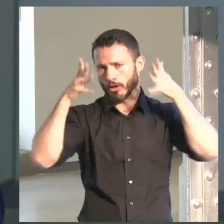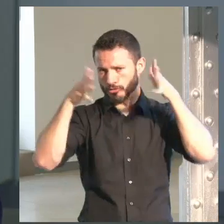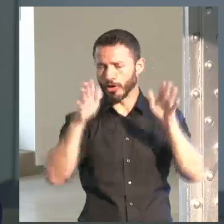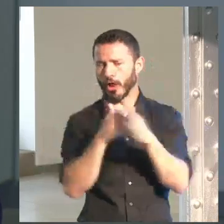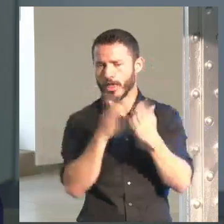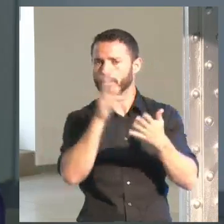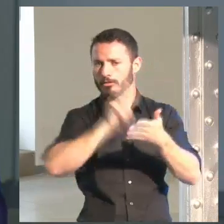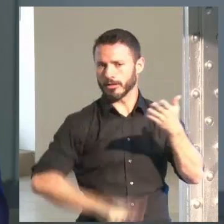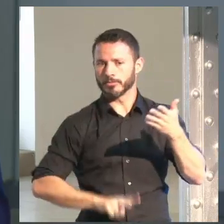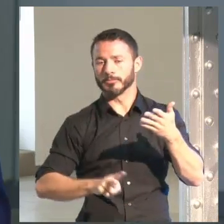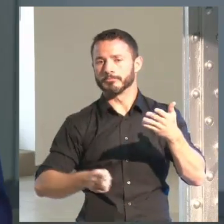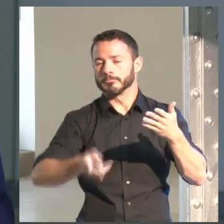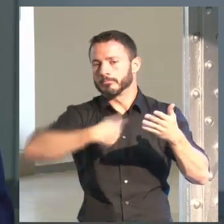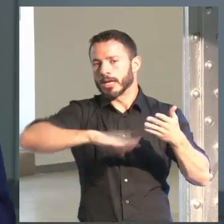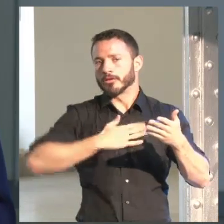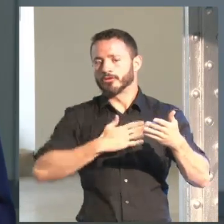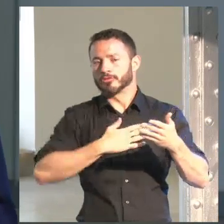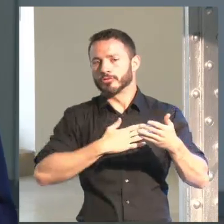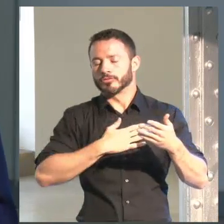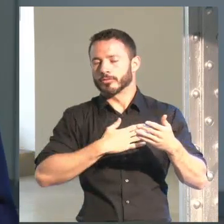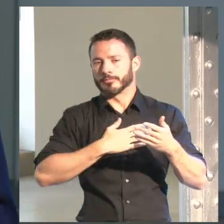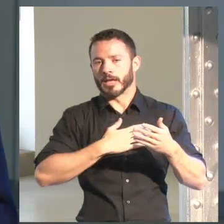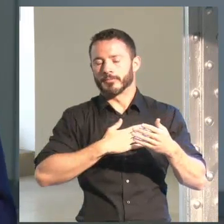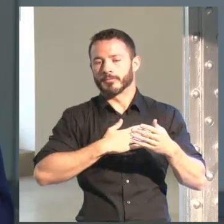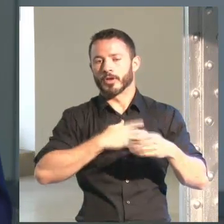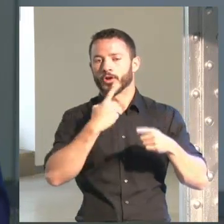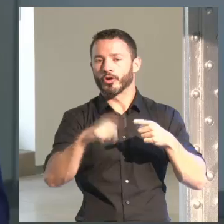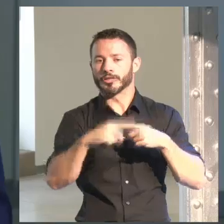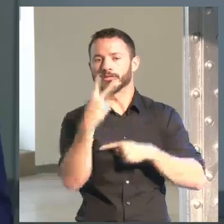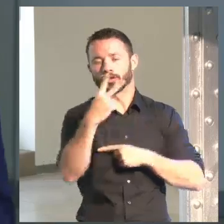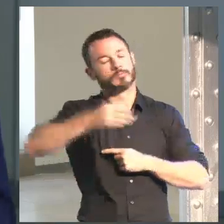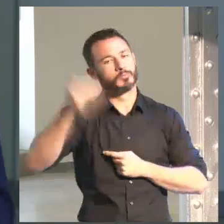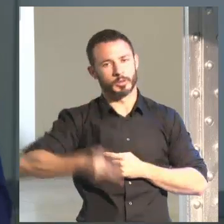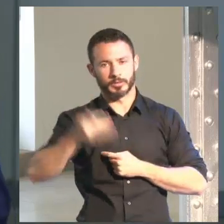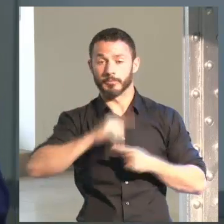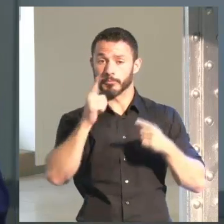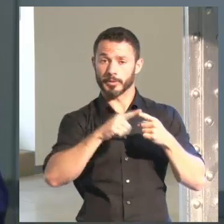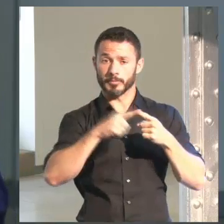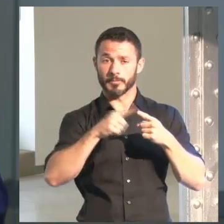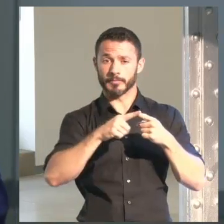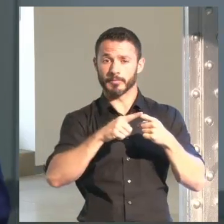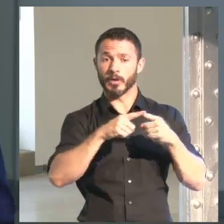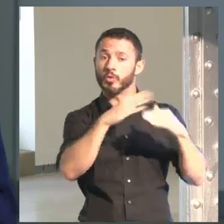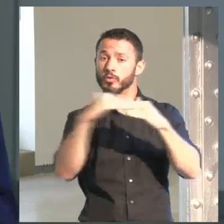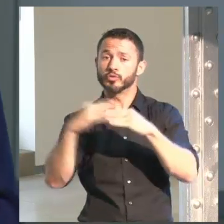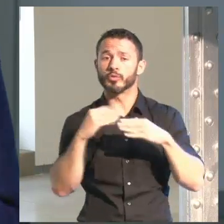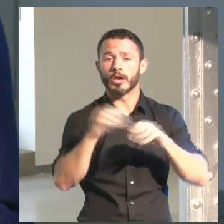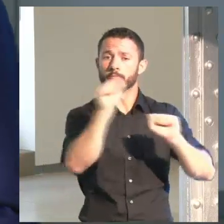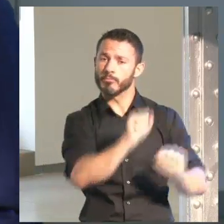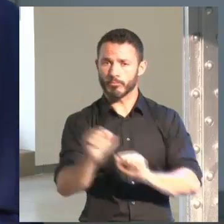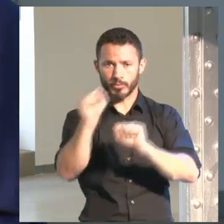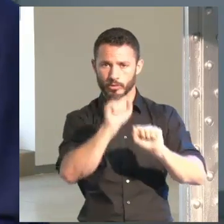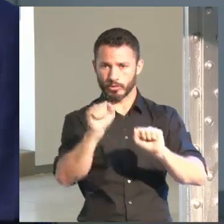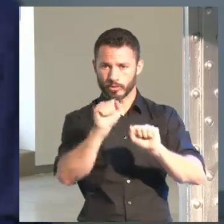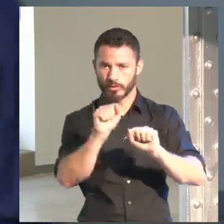pero para nosotros tienen que venir de dos principios fundamentales. En primer lugar, la protección de los usuarios, la protección